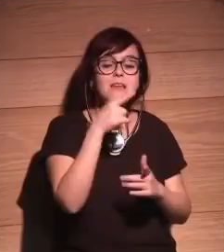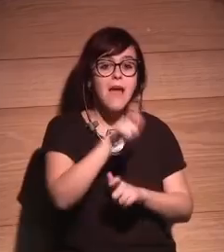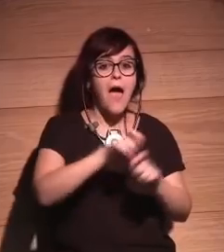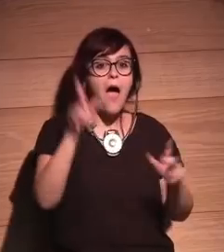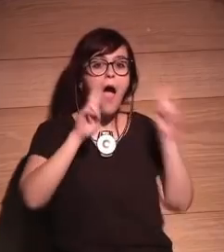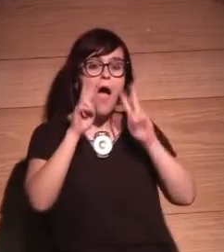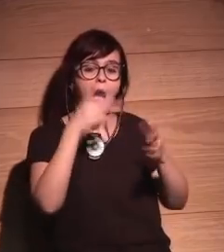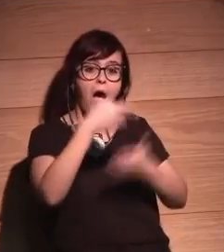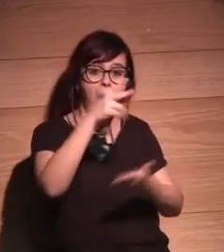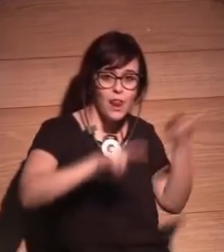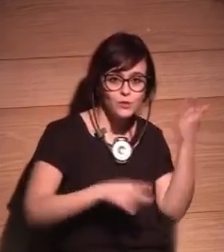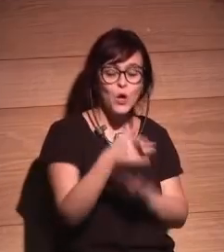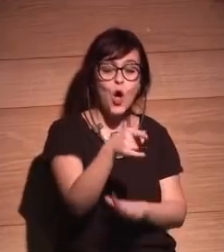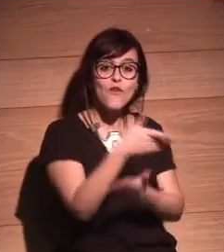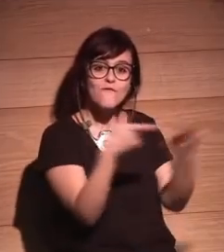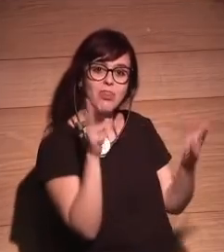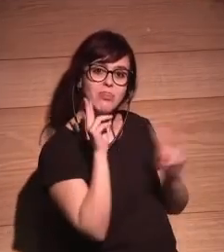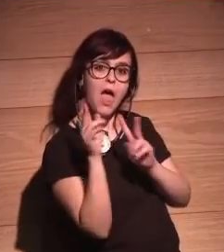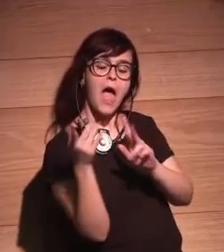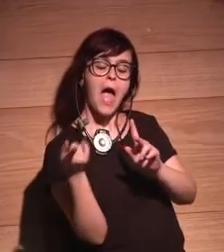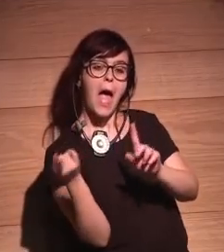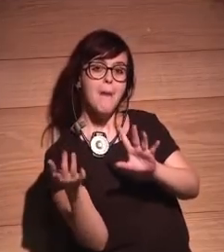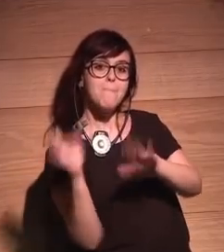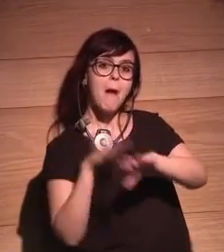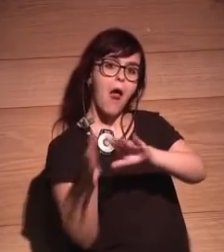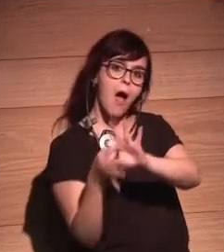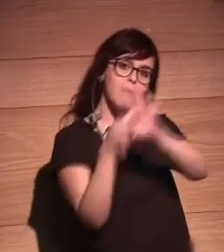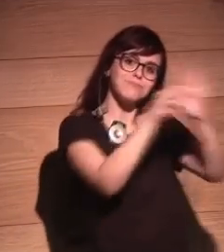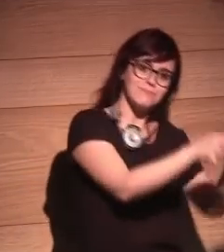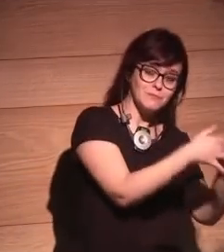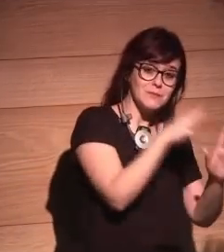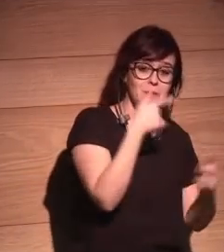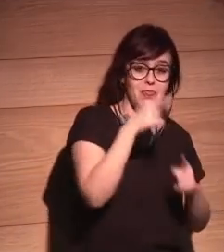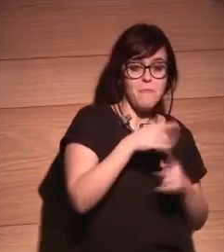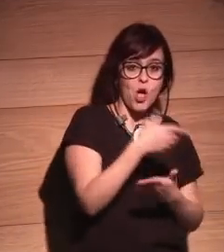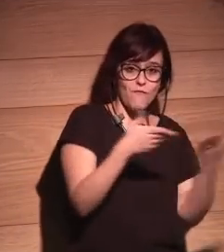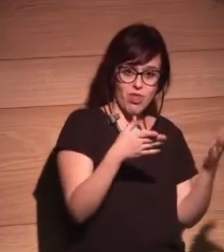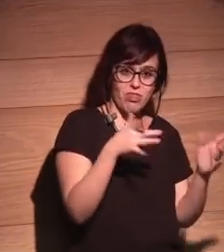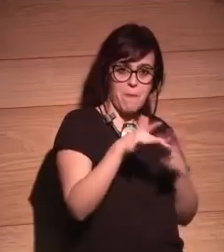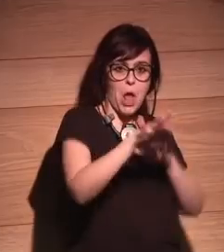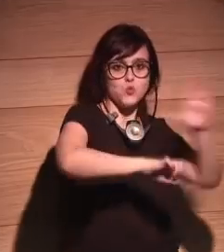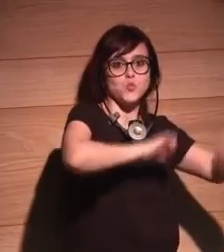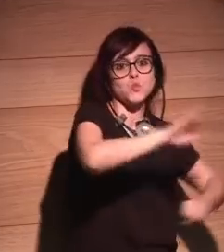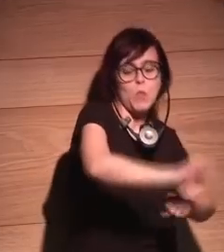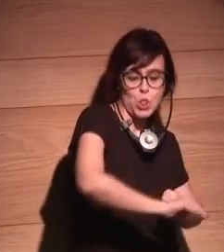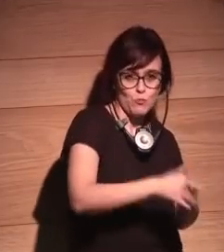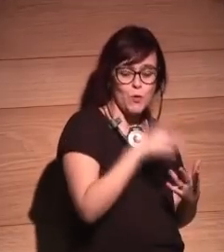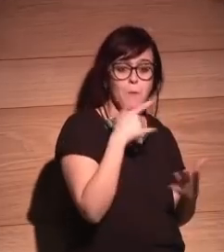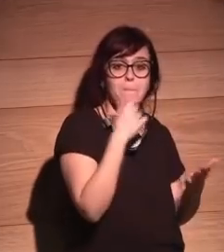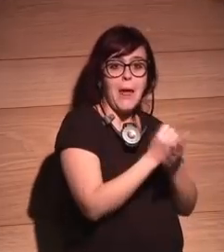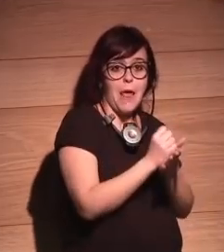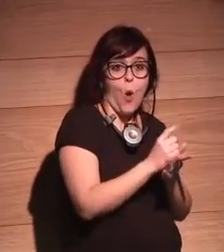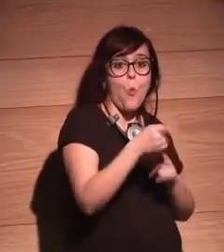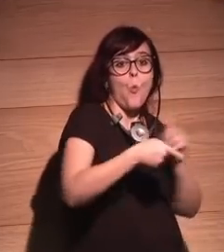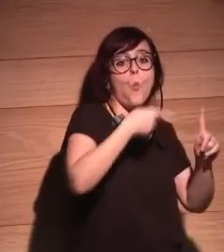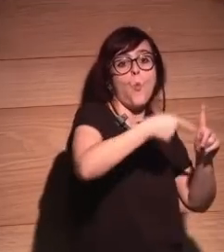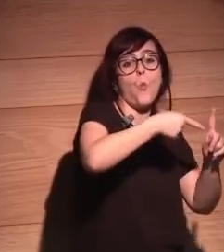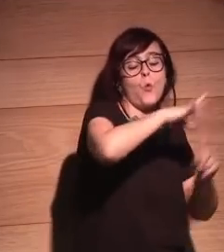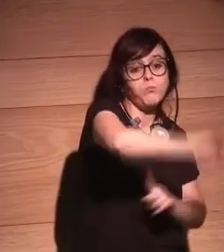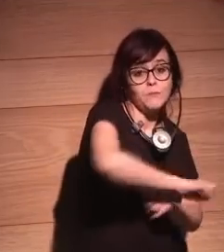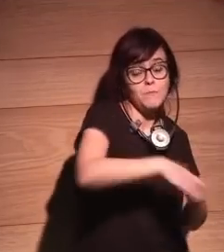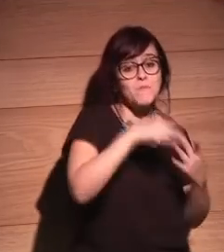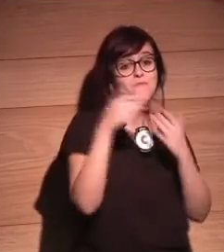la credibilidad que tienes tú en los medios que consumes, la confianza en la marca que consumes. Bueno,